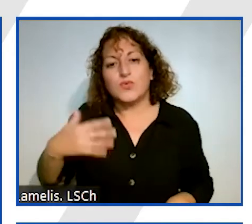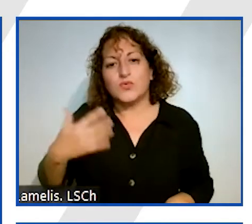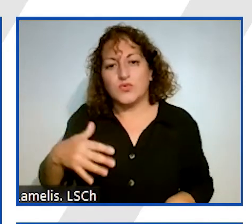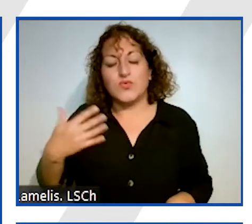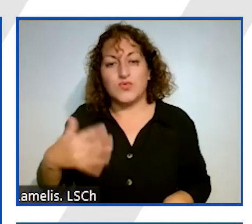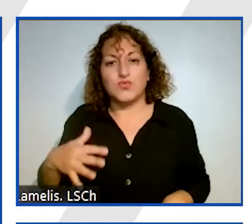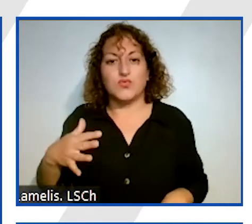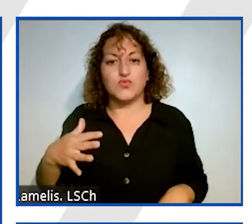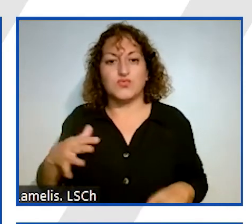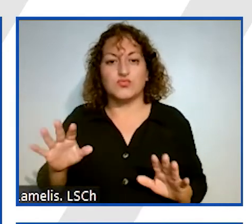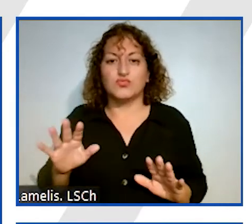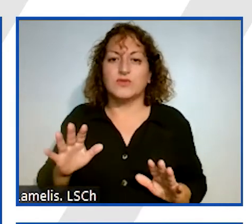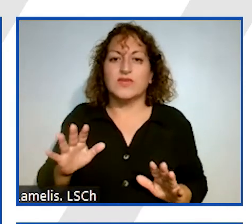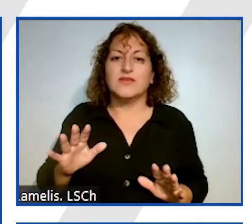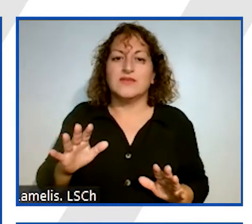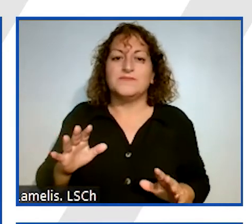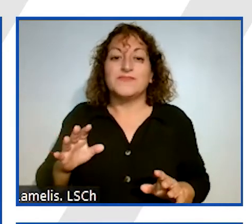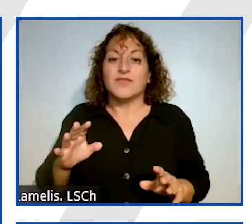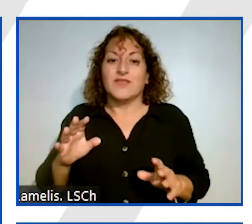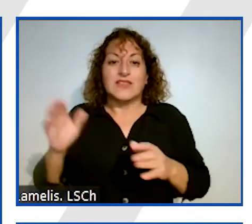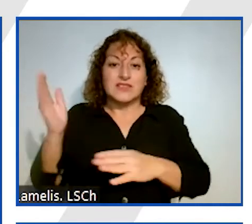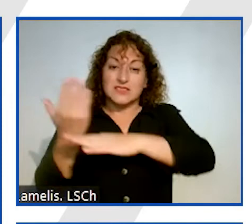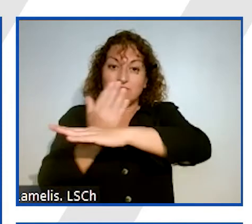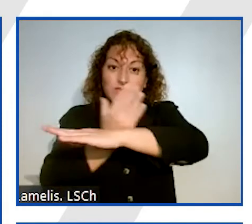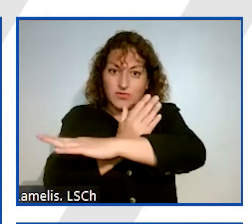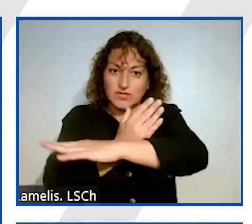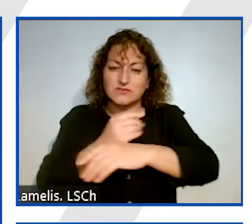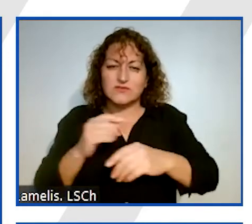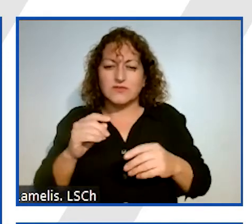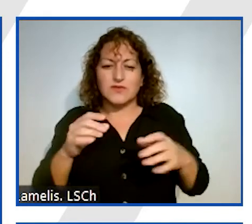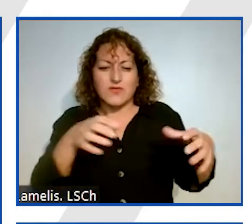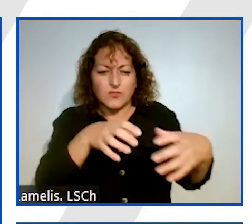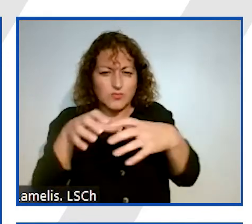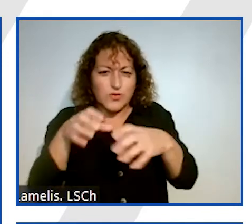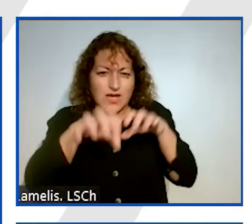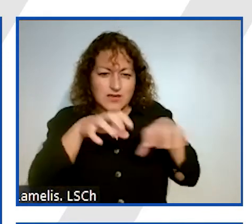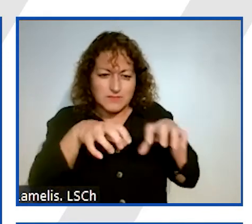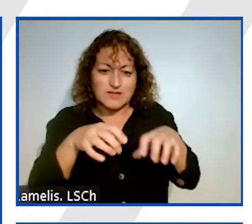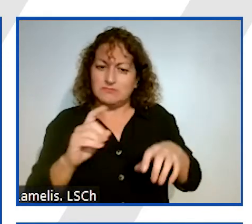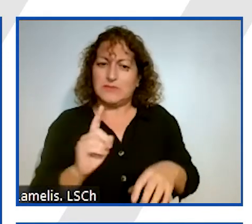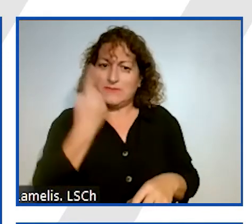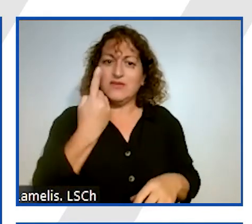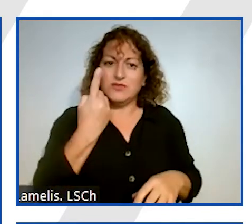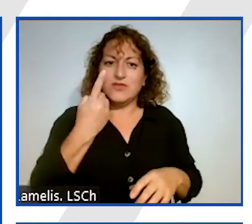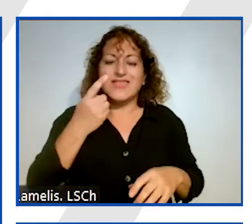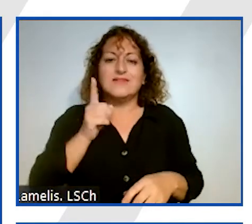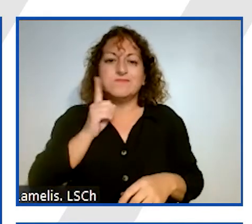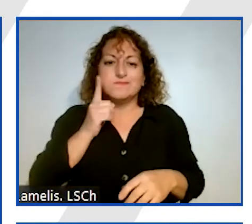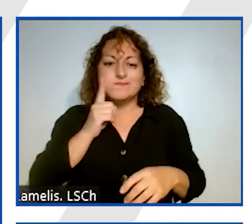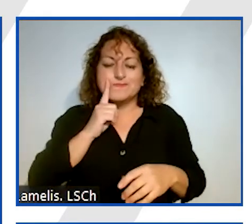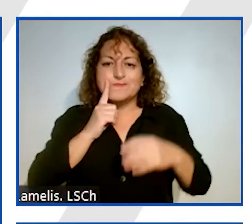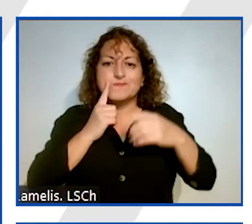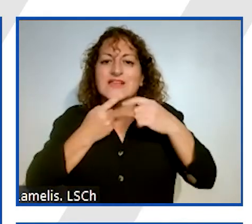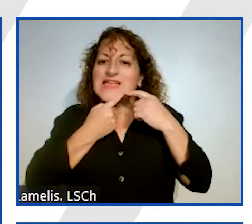los primeros animales que tuvieron mandíbula. Y al tener mandíbula, bueno, hagámosla bastante entretenida. Y los dientes de